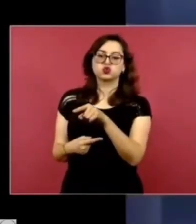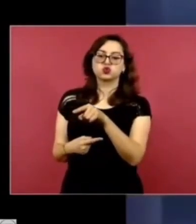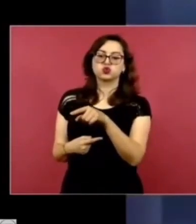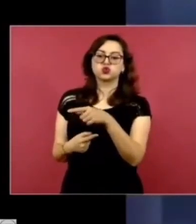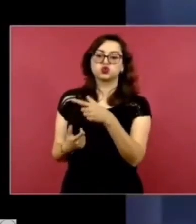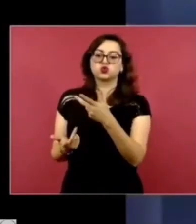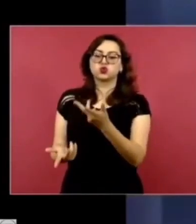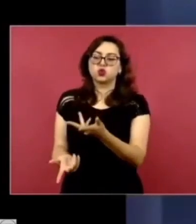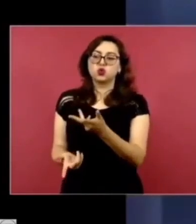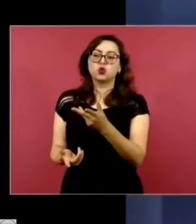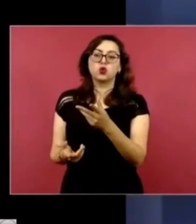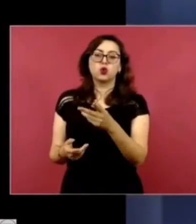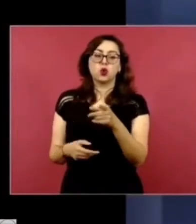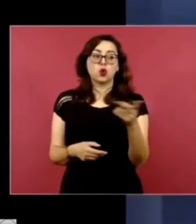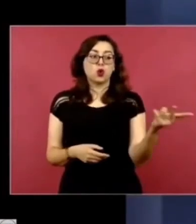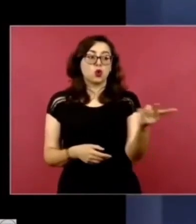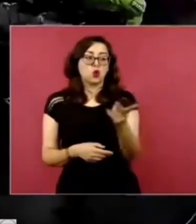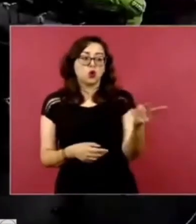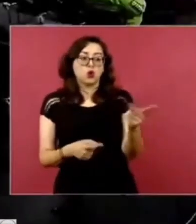unos delincuentes?